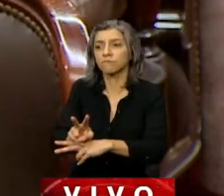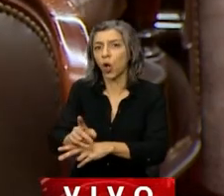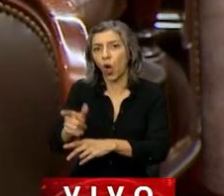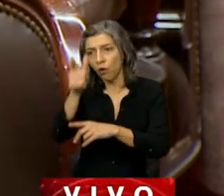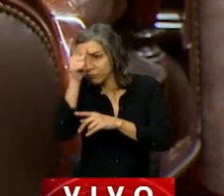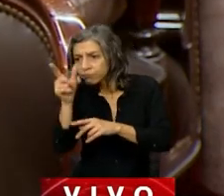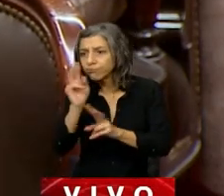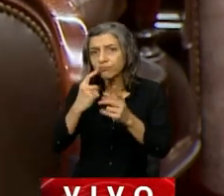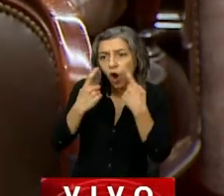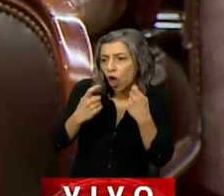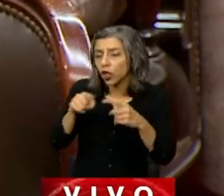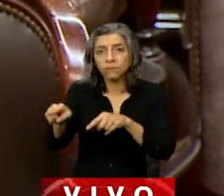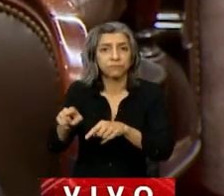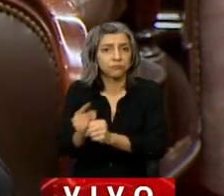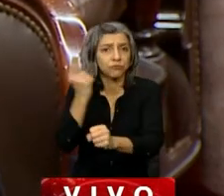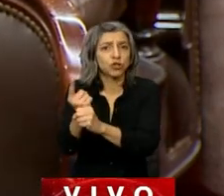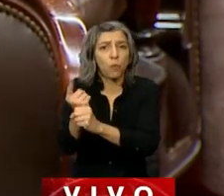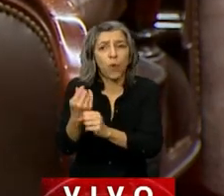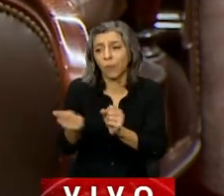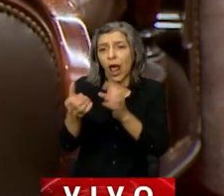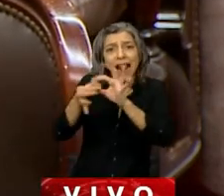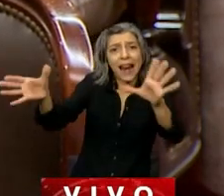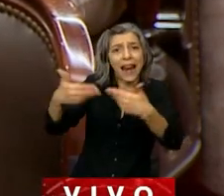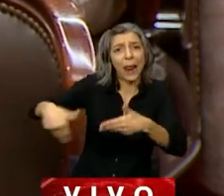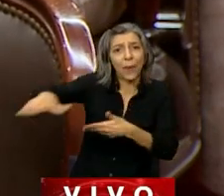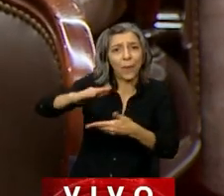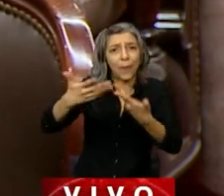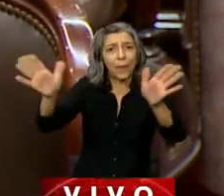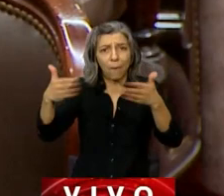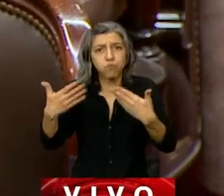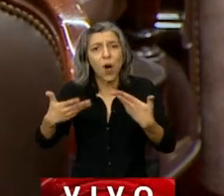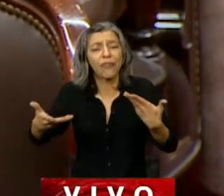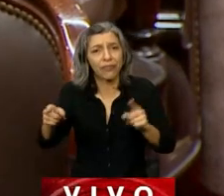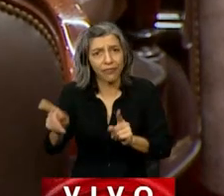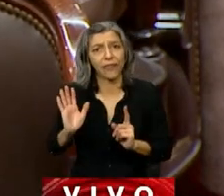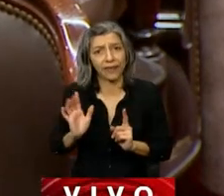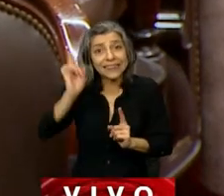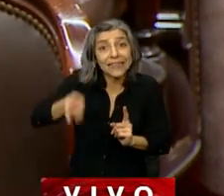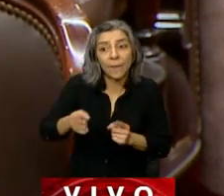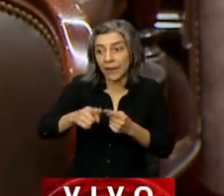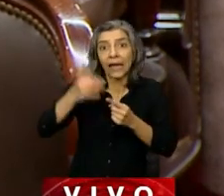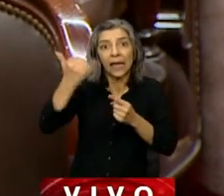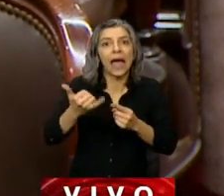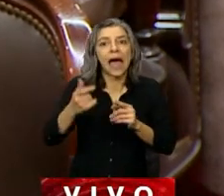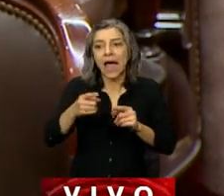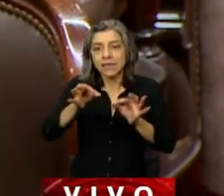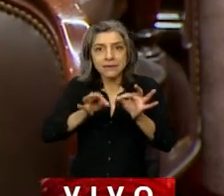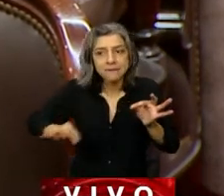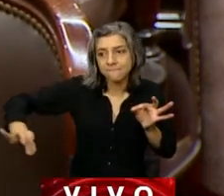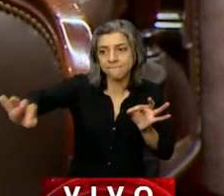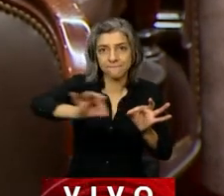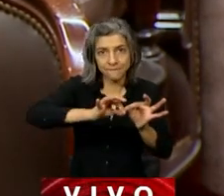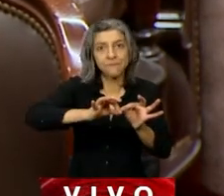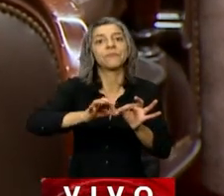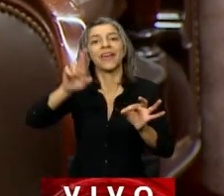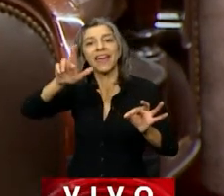marco normativo imperante. Agravado esto además por la porción del área que se extiende más allá del